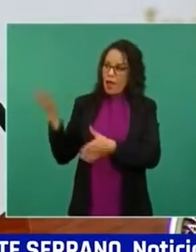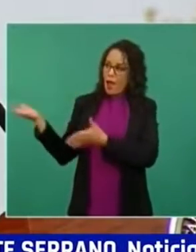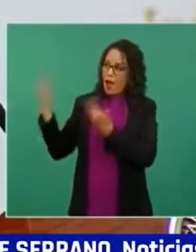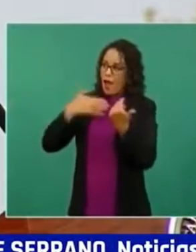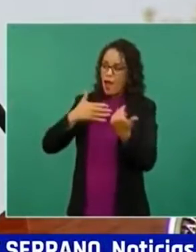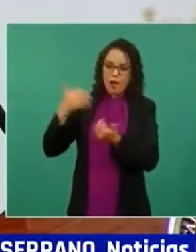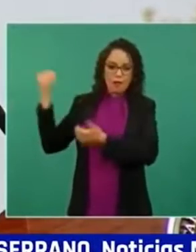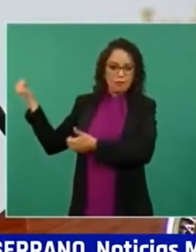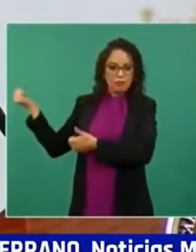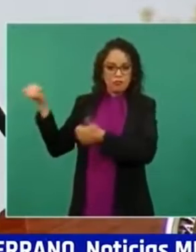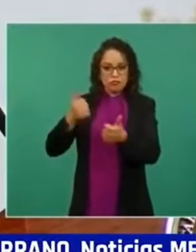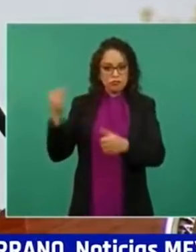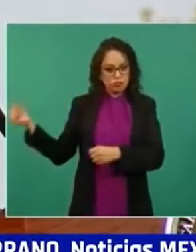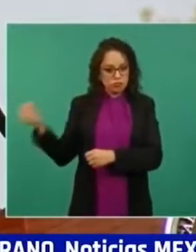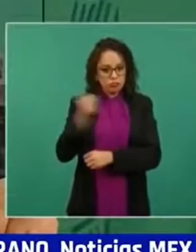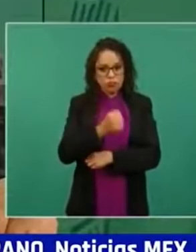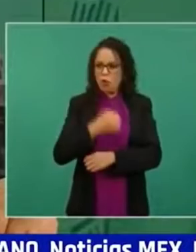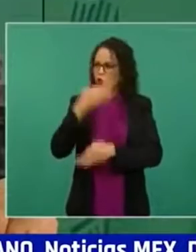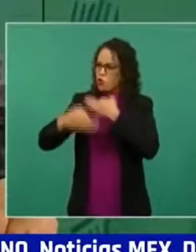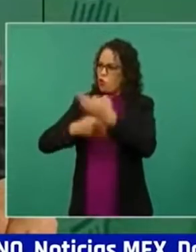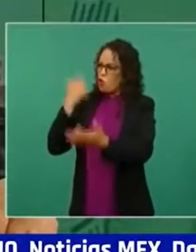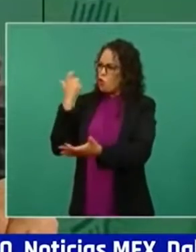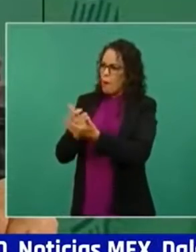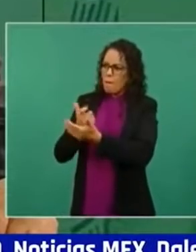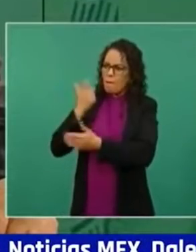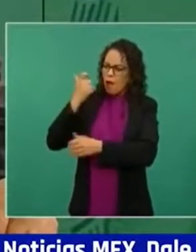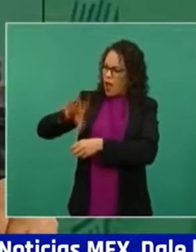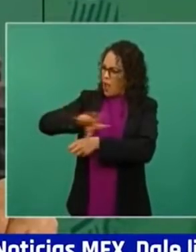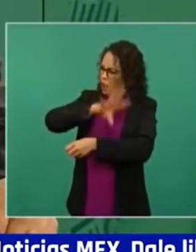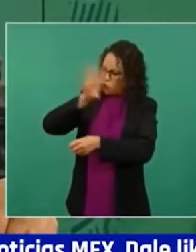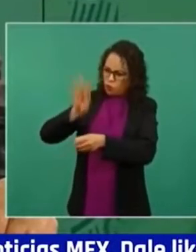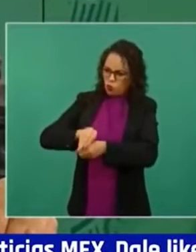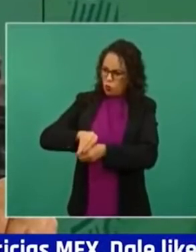con todos los gastos pagados.